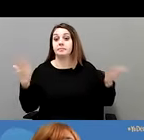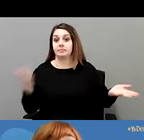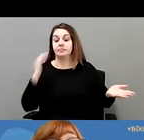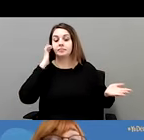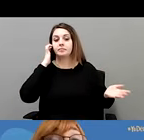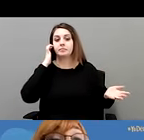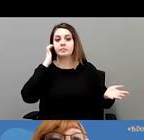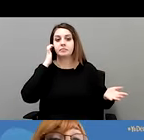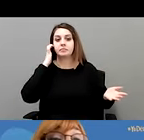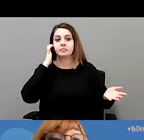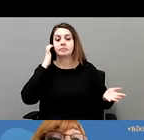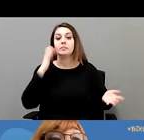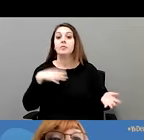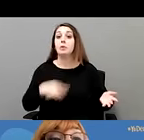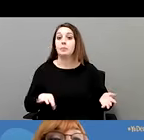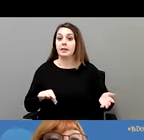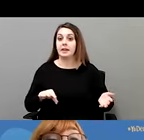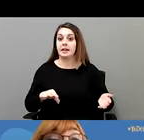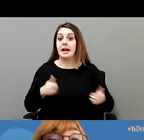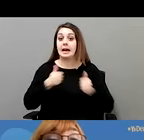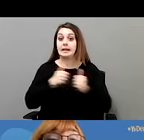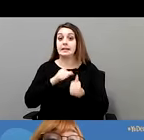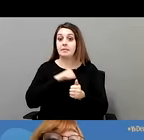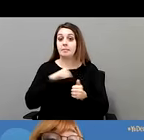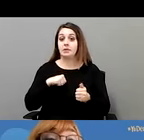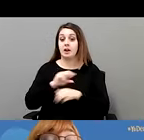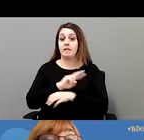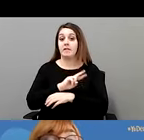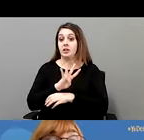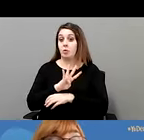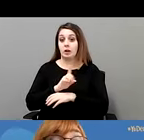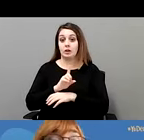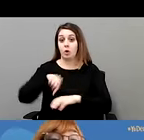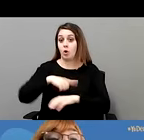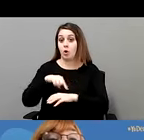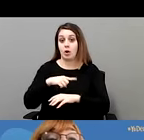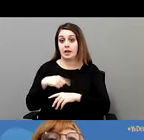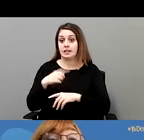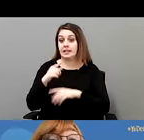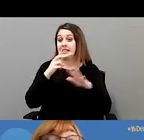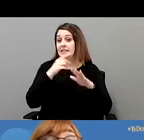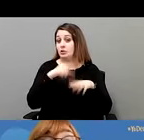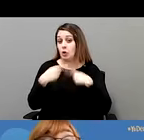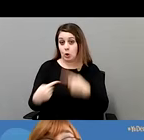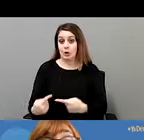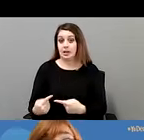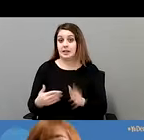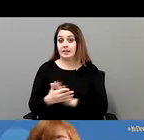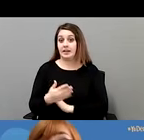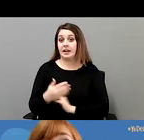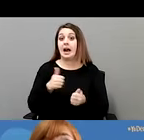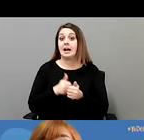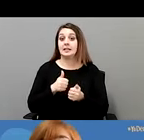que, claro, puedes tener asistencia personal las 24 horas del día, los 7 días de la semana. Eso implicaría 4